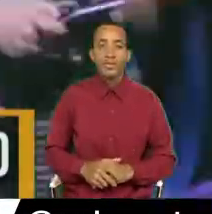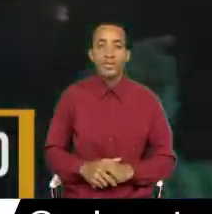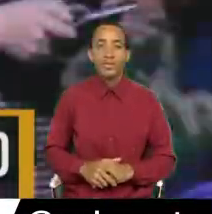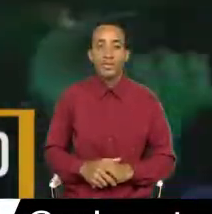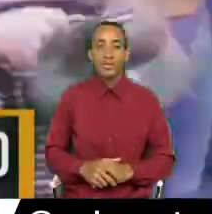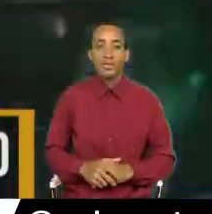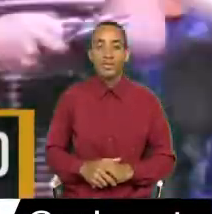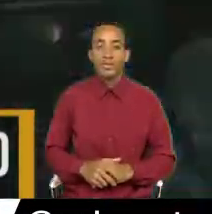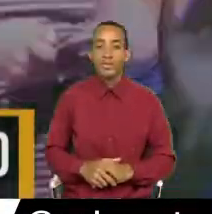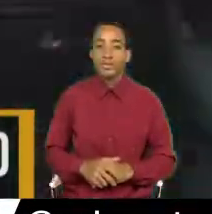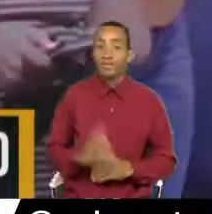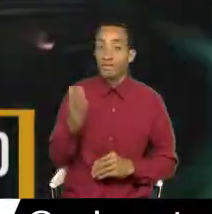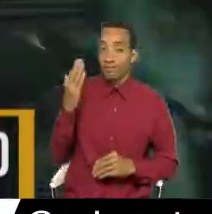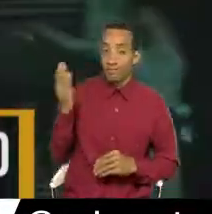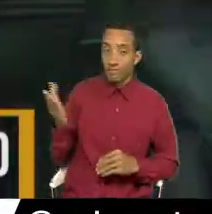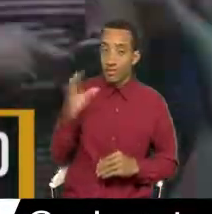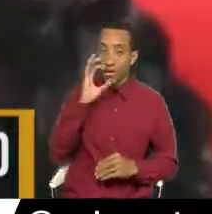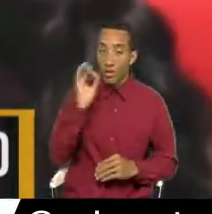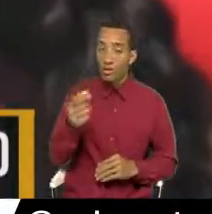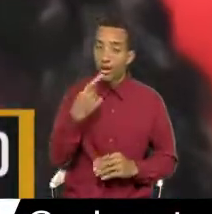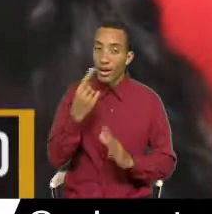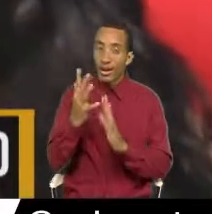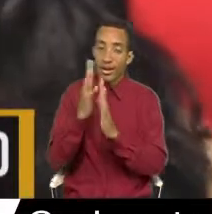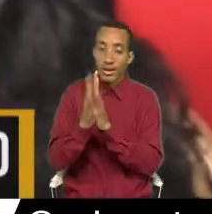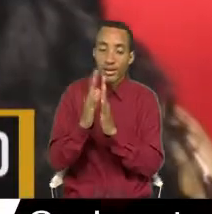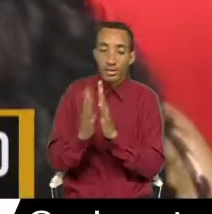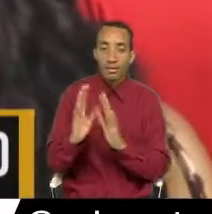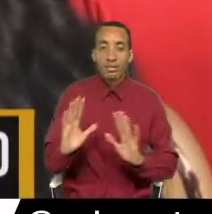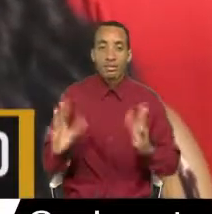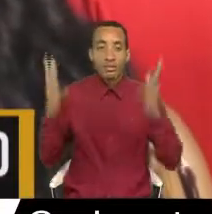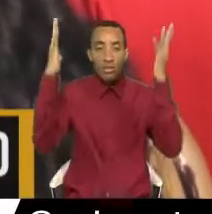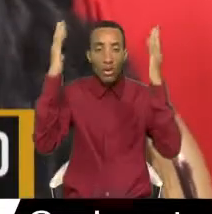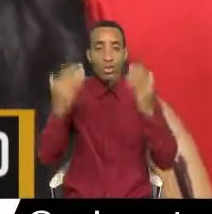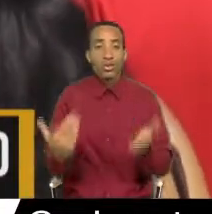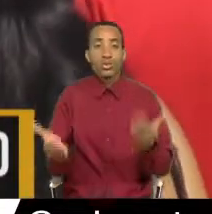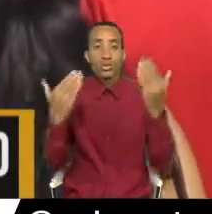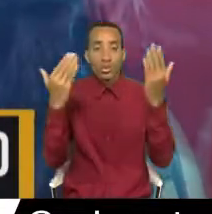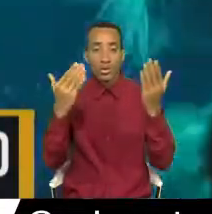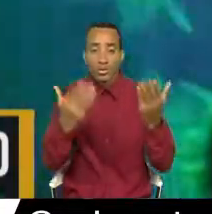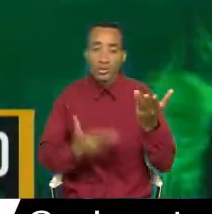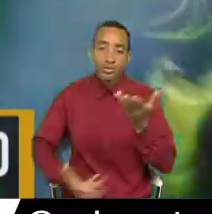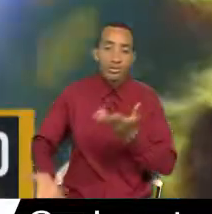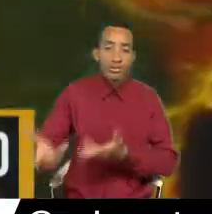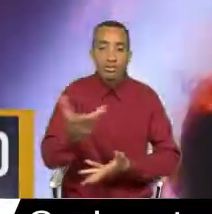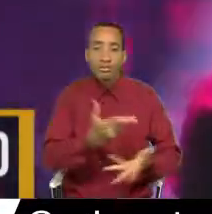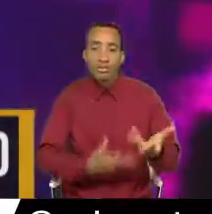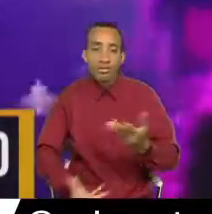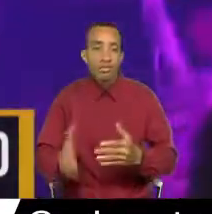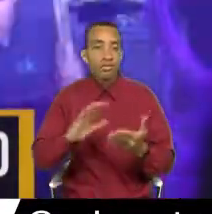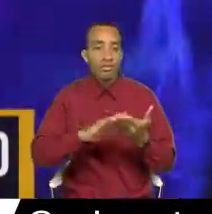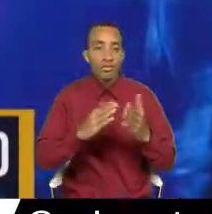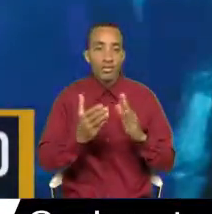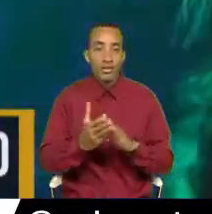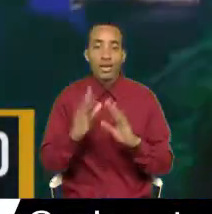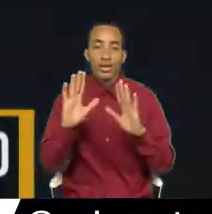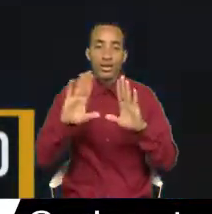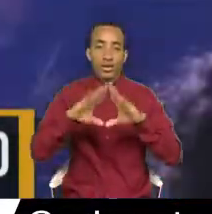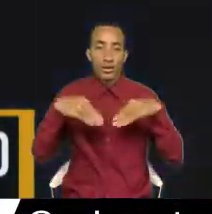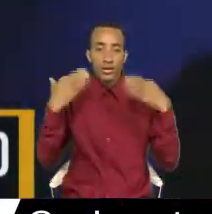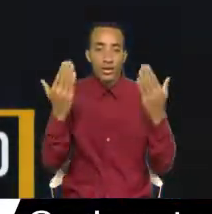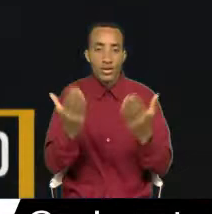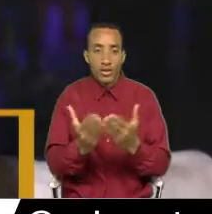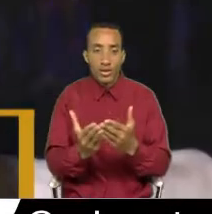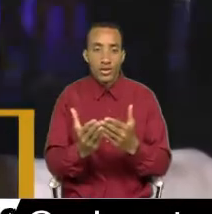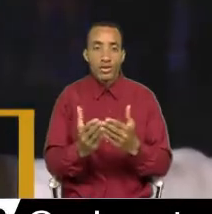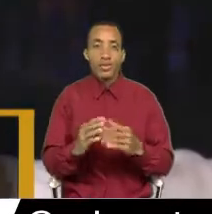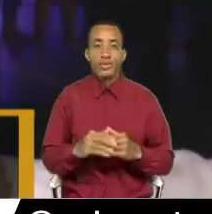El licenciado Vargas dijo que espacios como el de esta celebración sirven para encuentros de paz y amistad en la comunidad educativa del Liceo Nueva Generación.